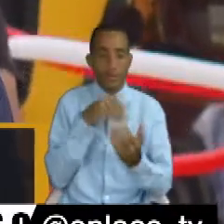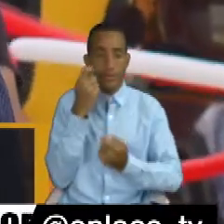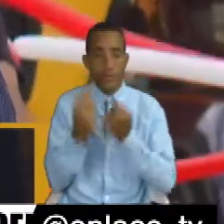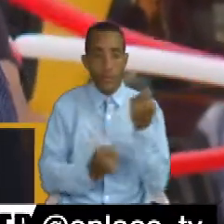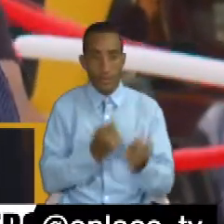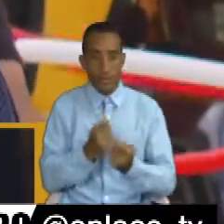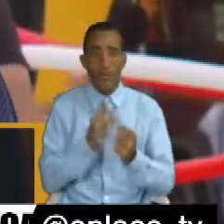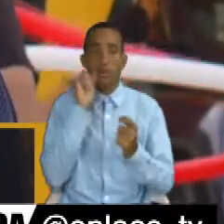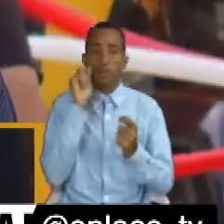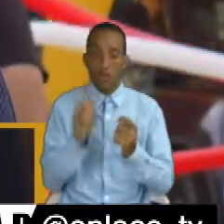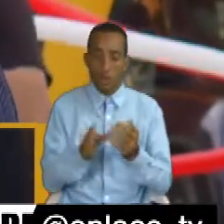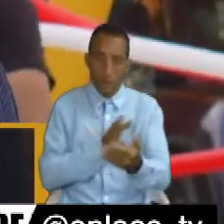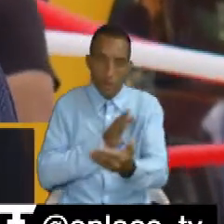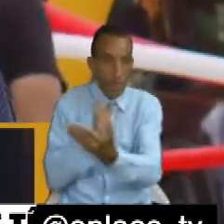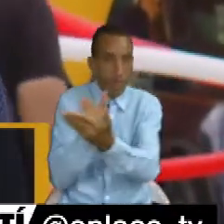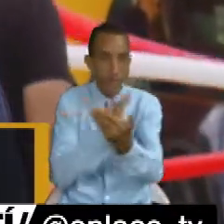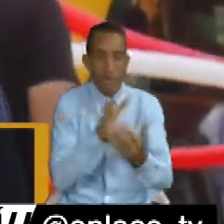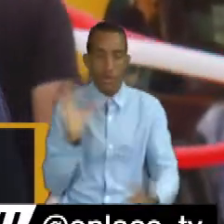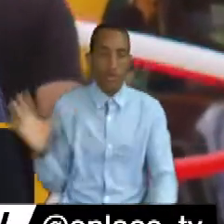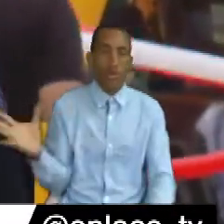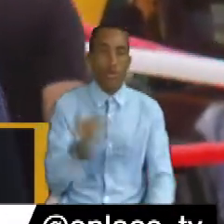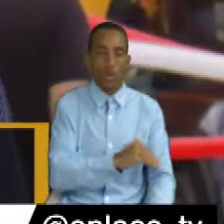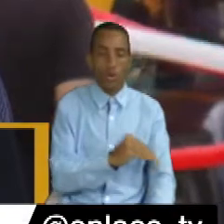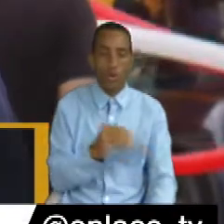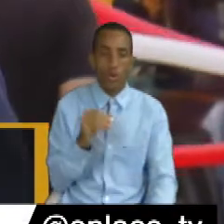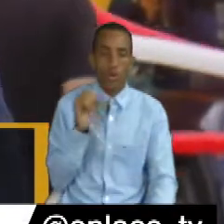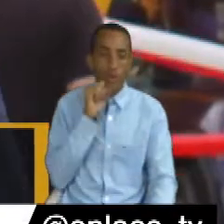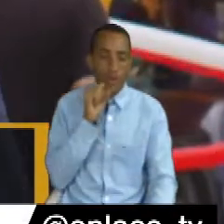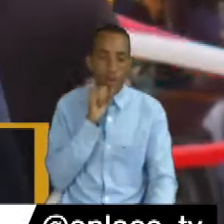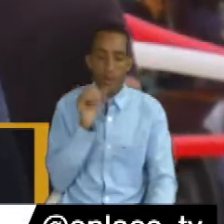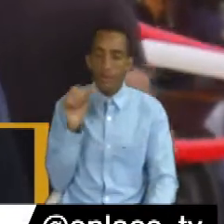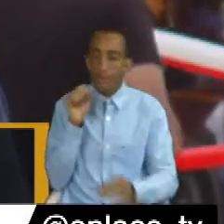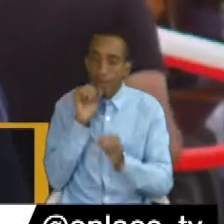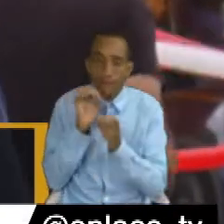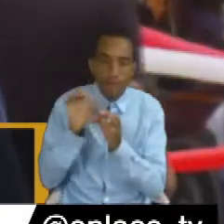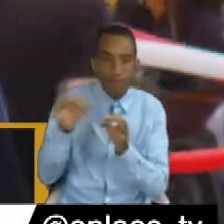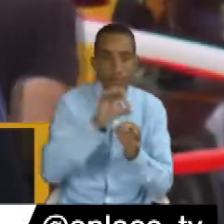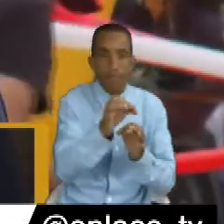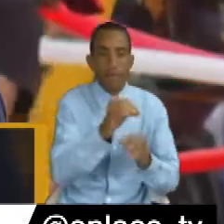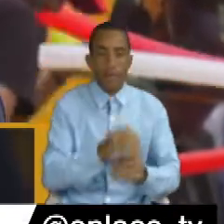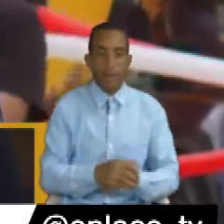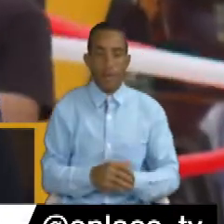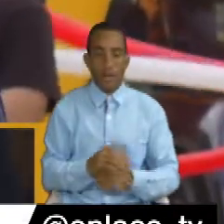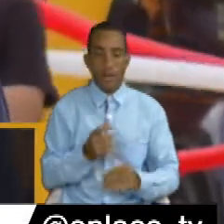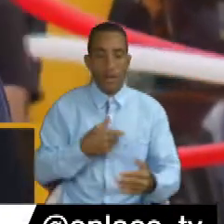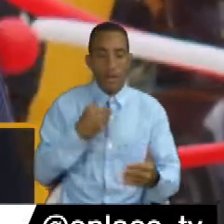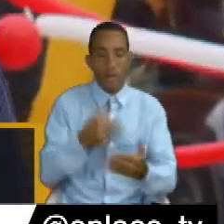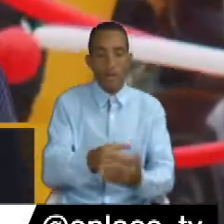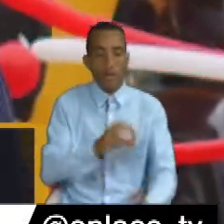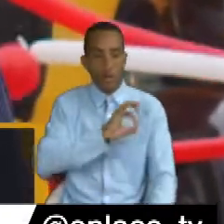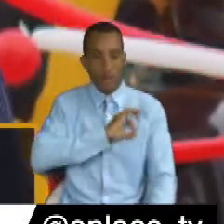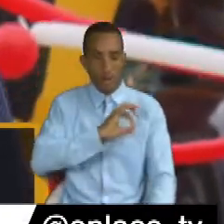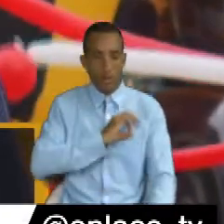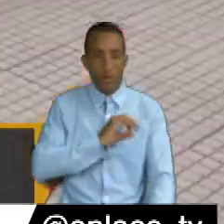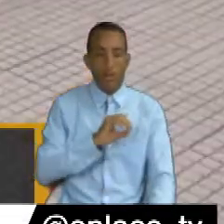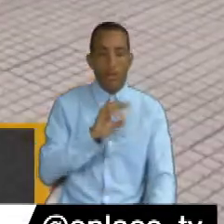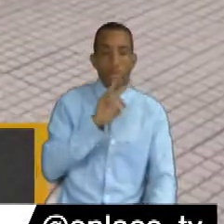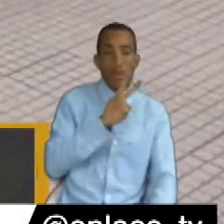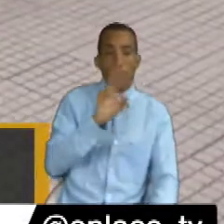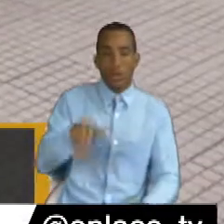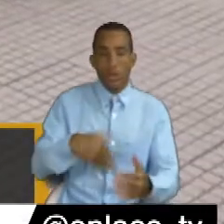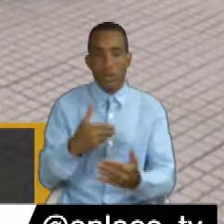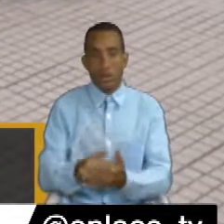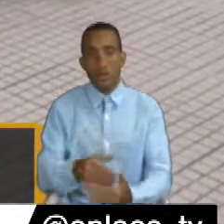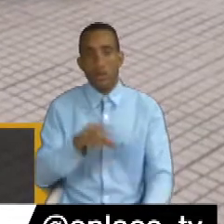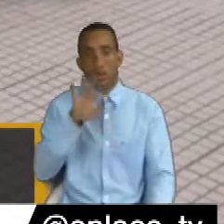venir a encontrar todos los barranqueños y todos los habitantes del Magdalena Medio hasta el sábado de 2 a 9 de la noche, todos los 16 marcas